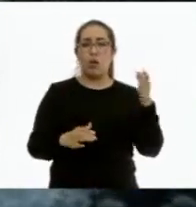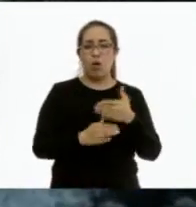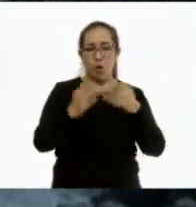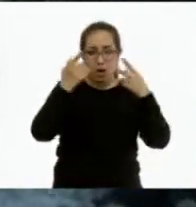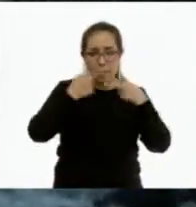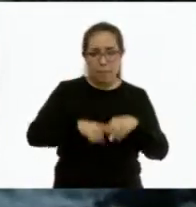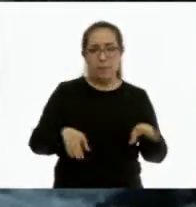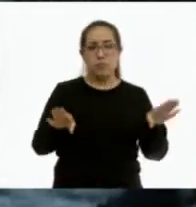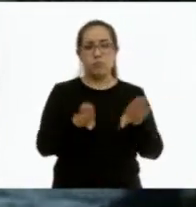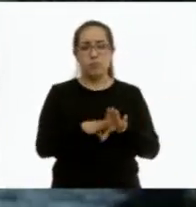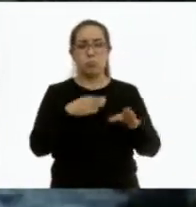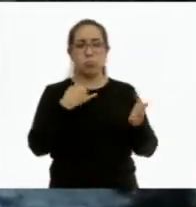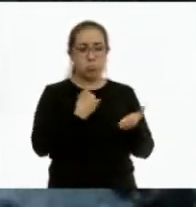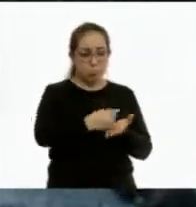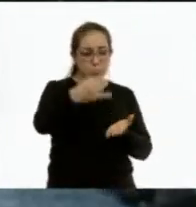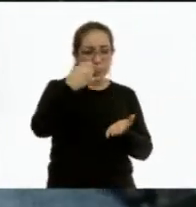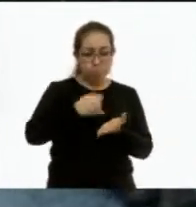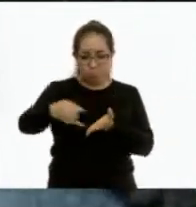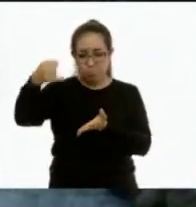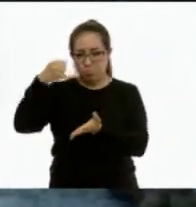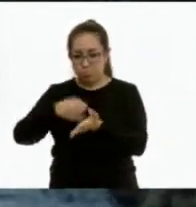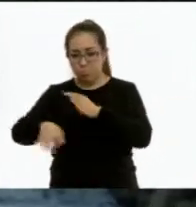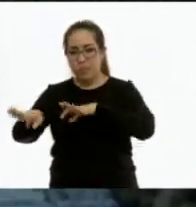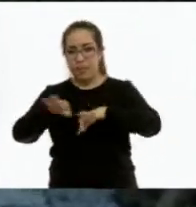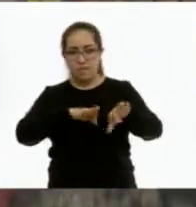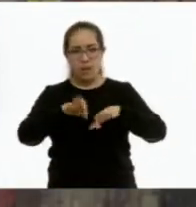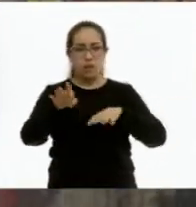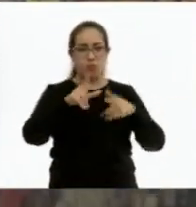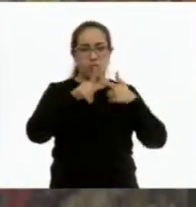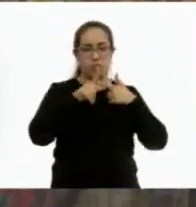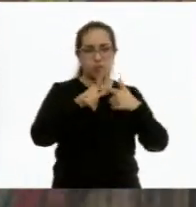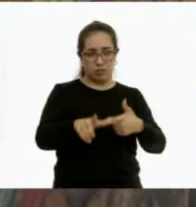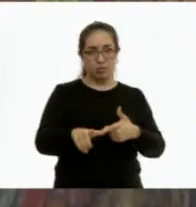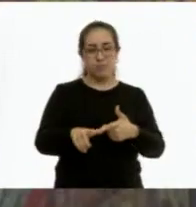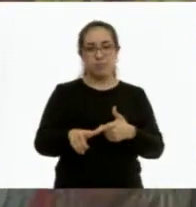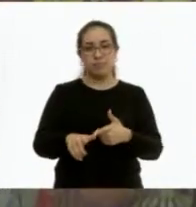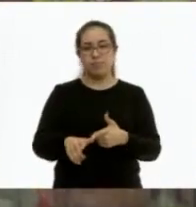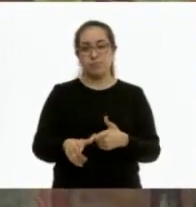el aumento de la productividad agrícola y en general de la población.